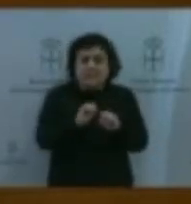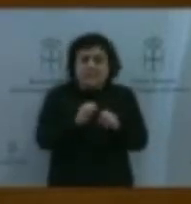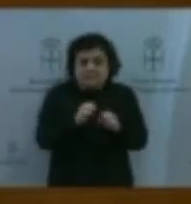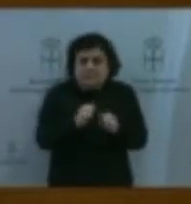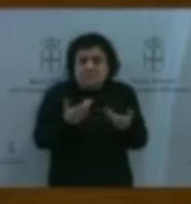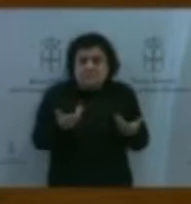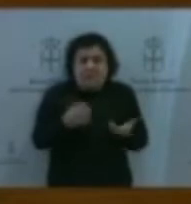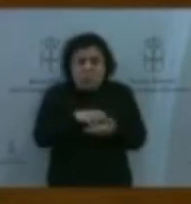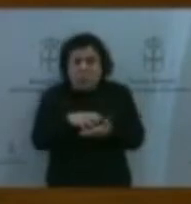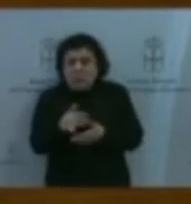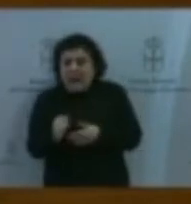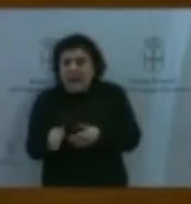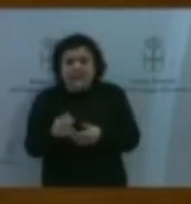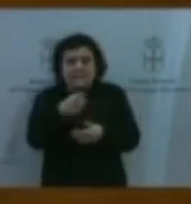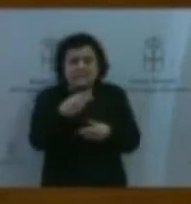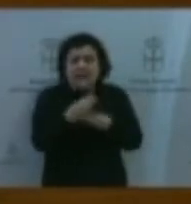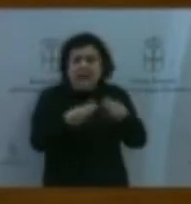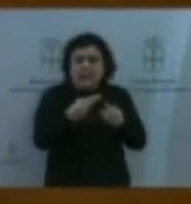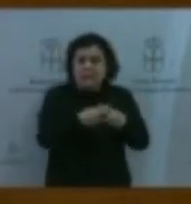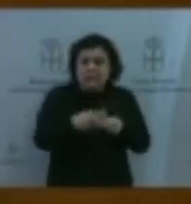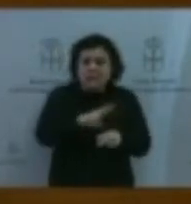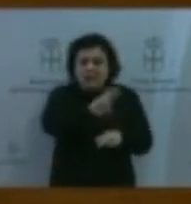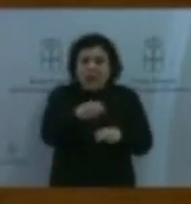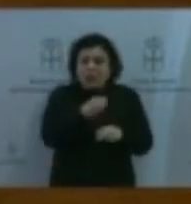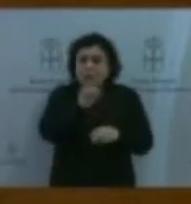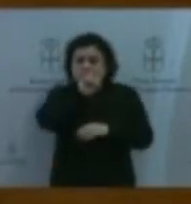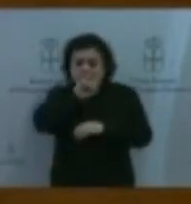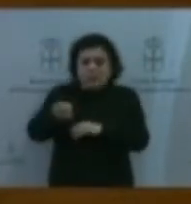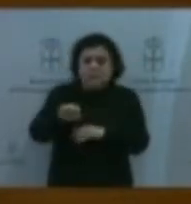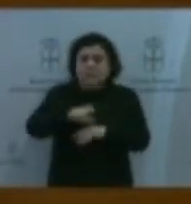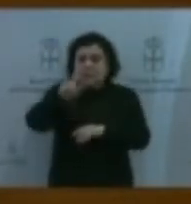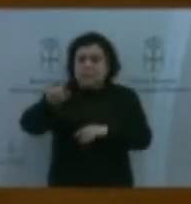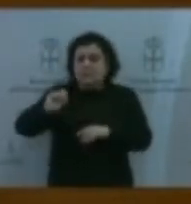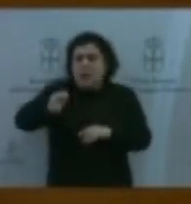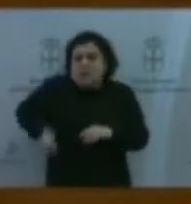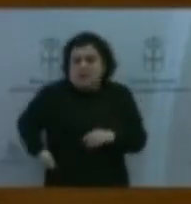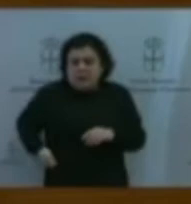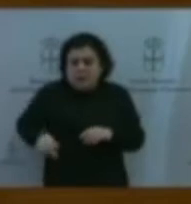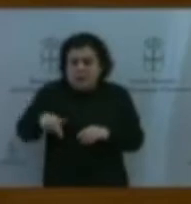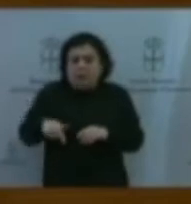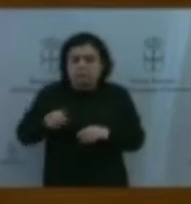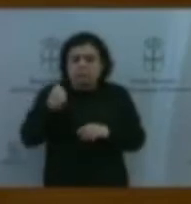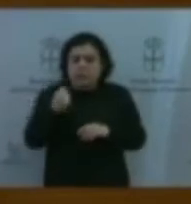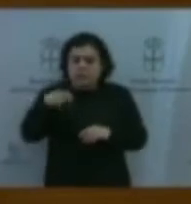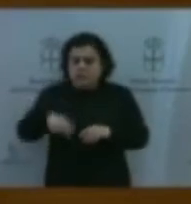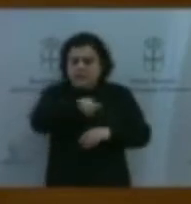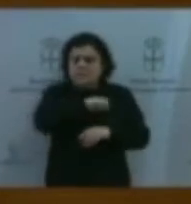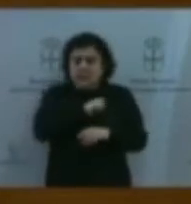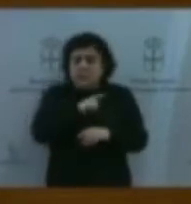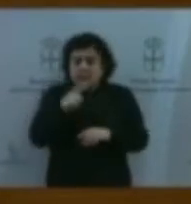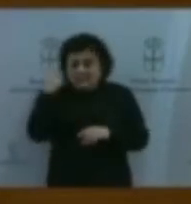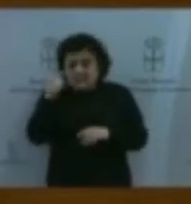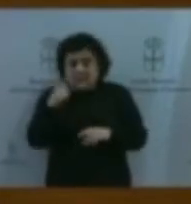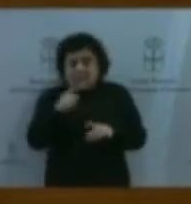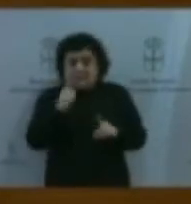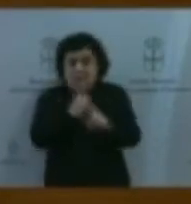políticas en beneficio de gente muy poderosa de este país, habría menos ataques? Evidentemente son las políticas lo que generan ese odio